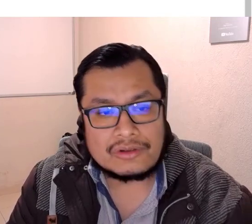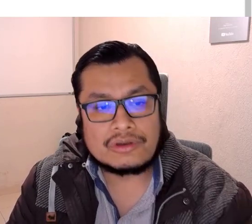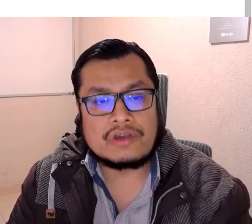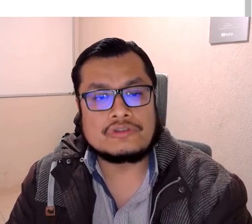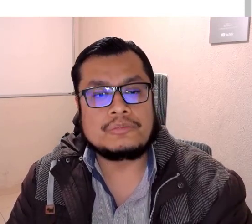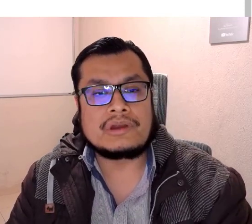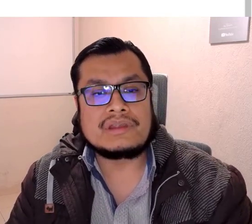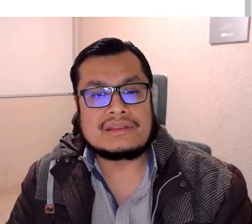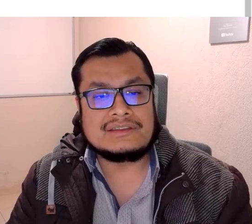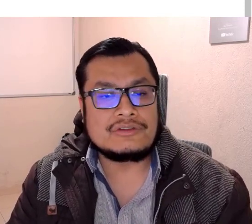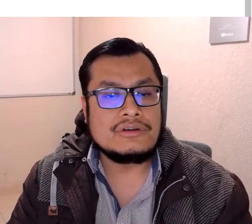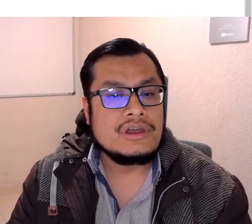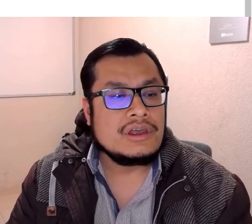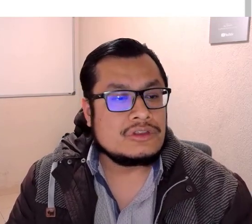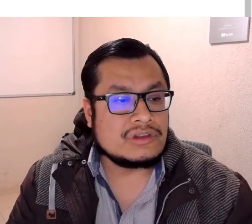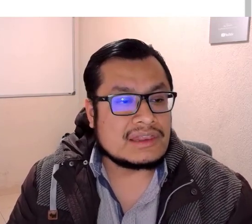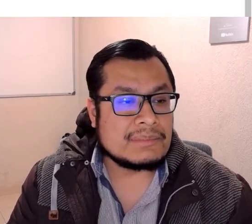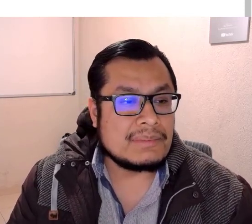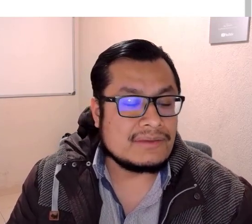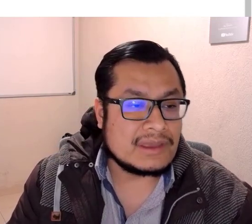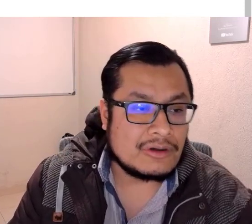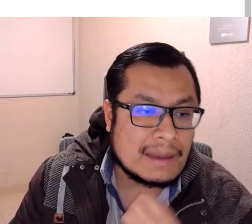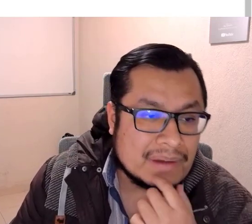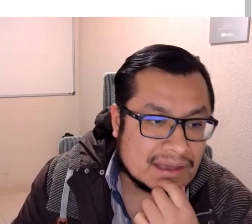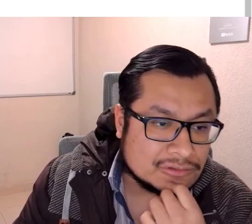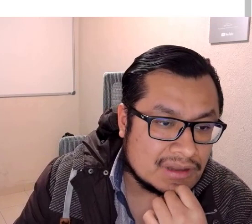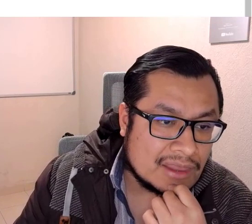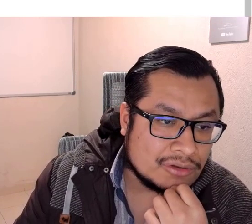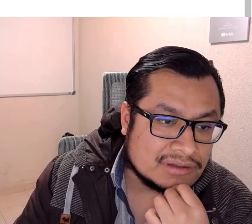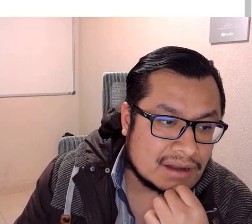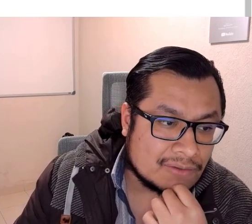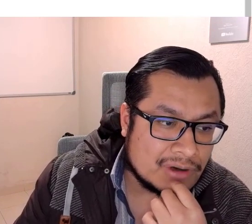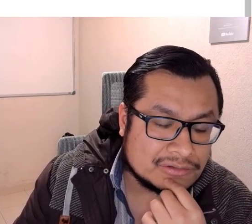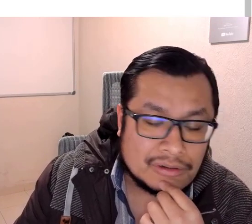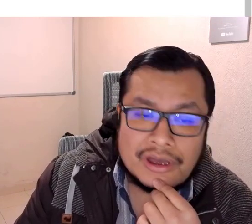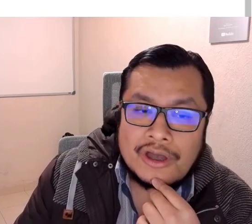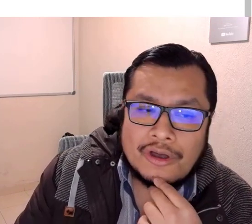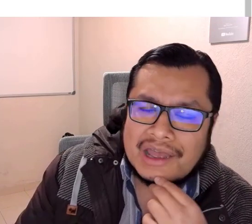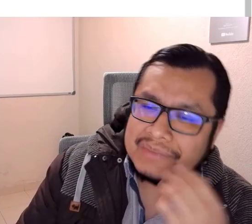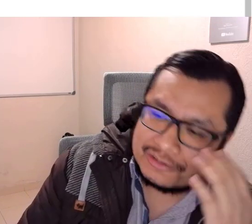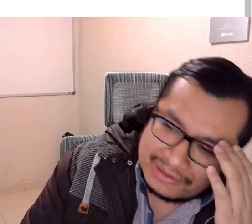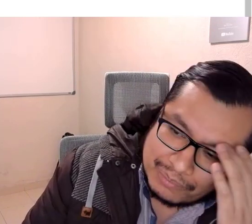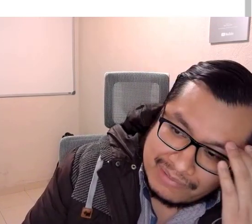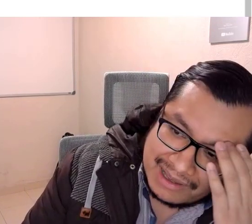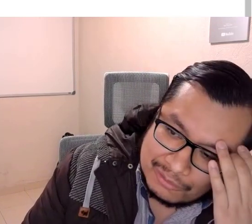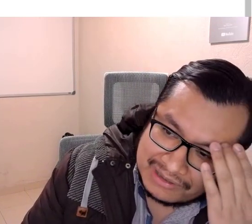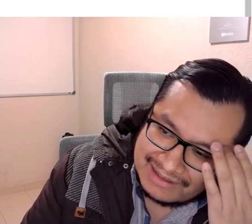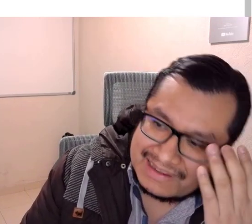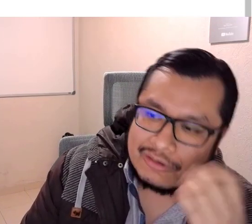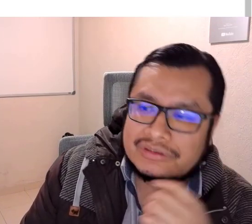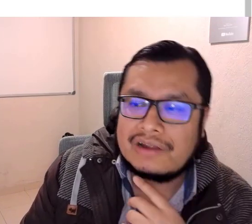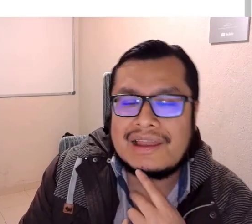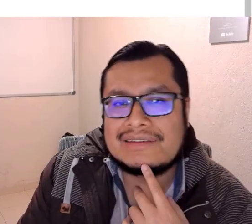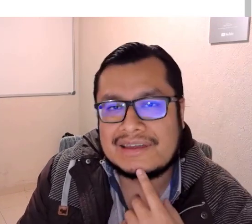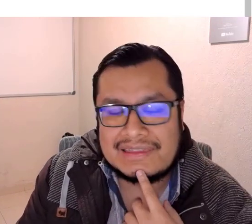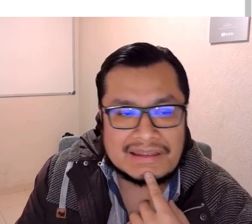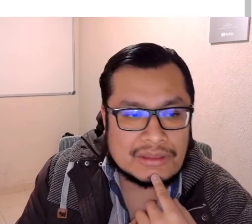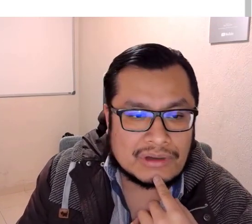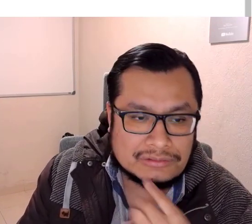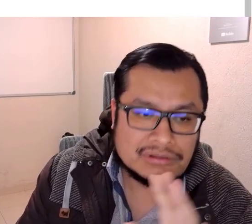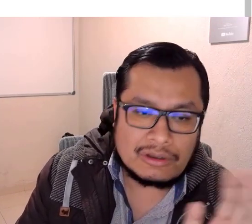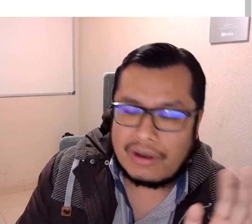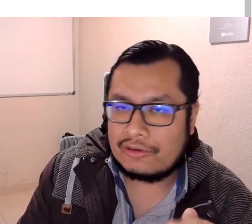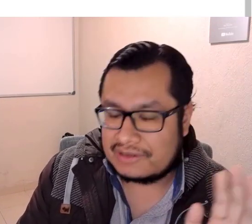instituto tecnológico superior de atlixco donde también verificó la aplicación de la dosis de refuerzo oigan maestros de puebla ustedes se encontraron a la